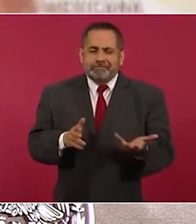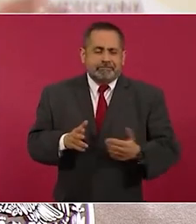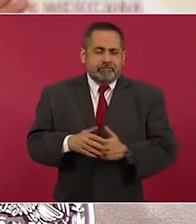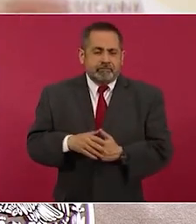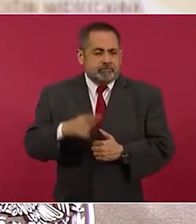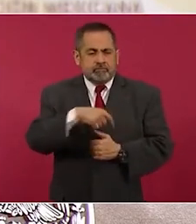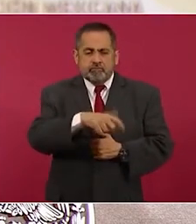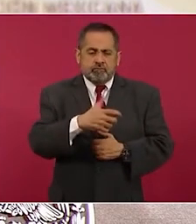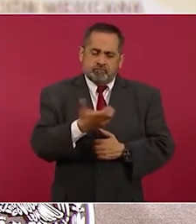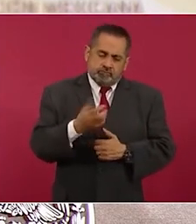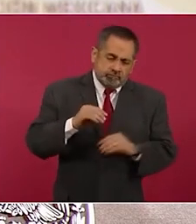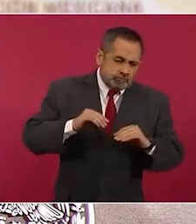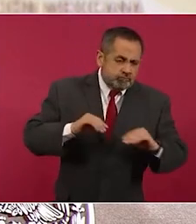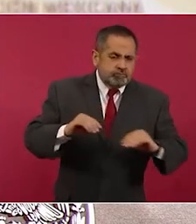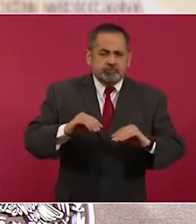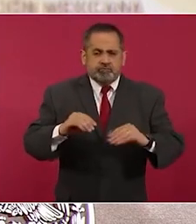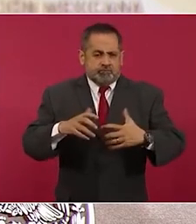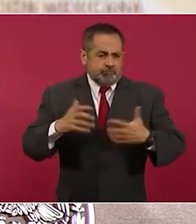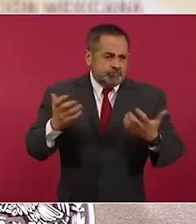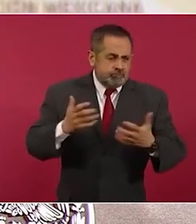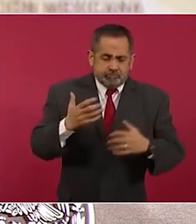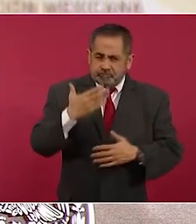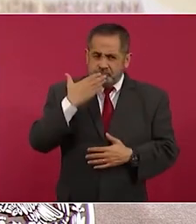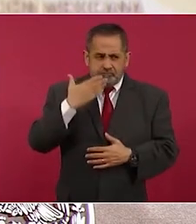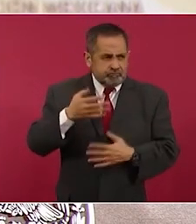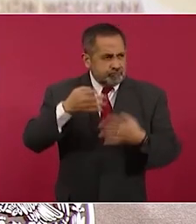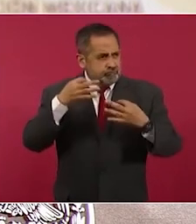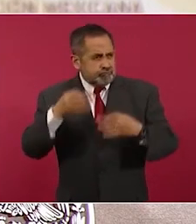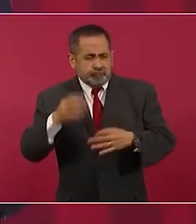No actúan como demócratas.